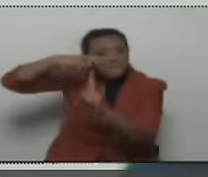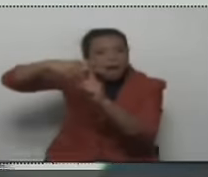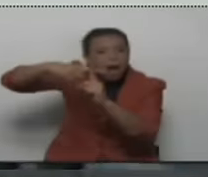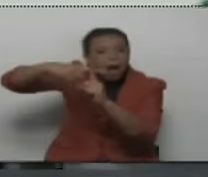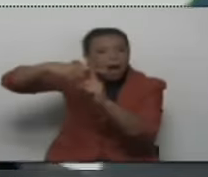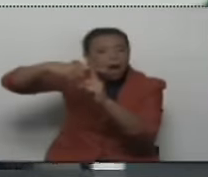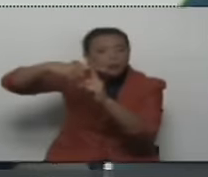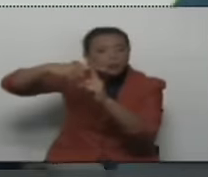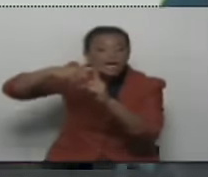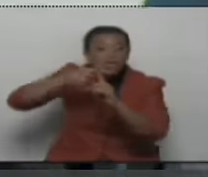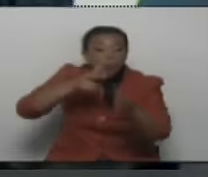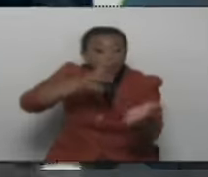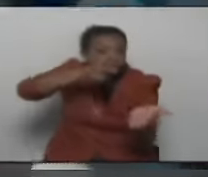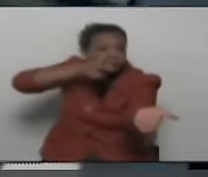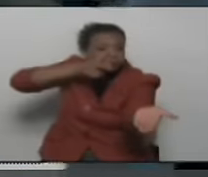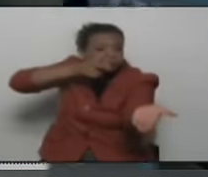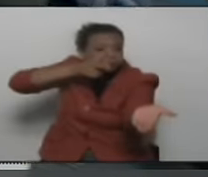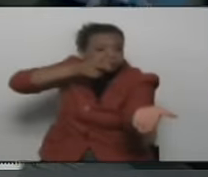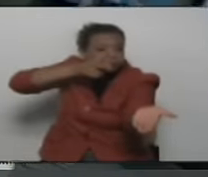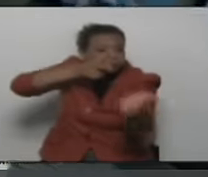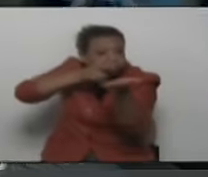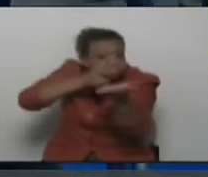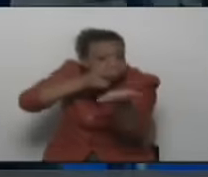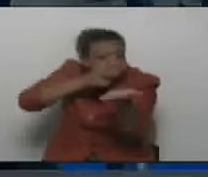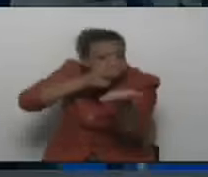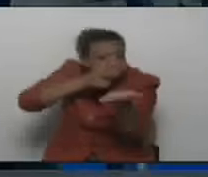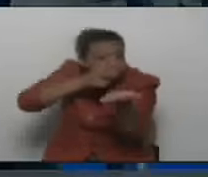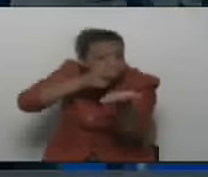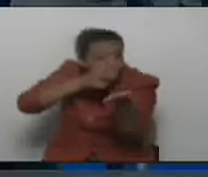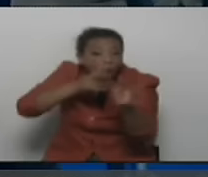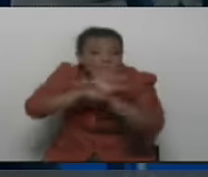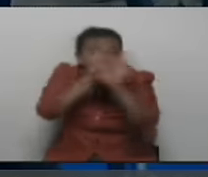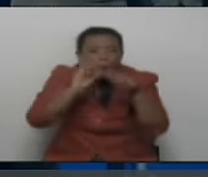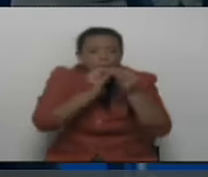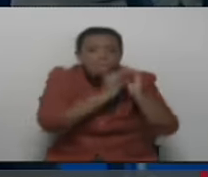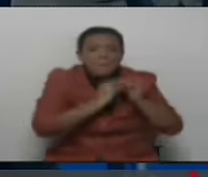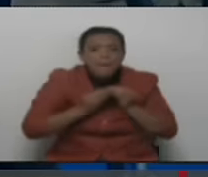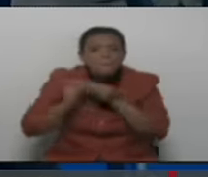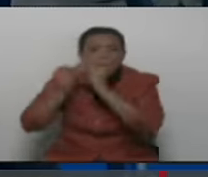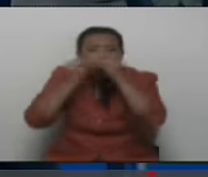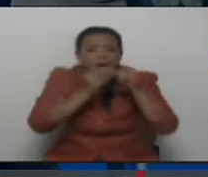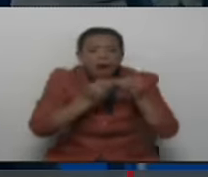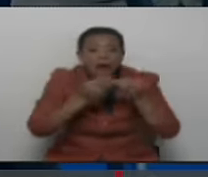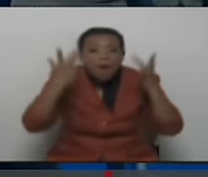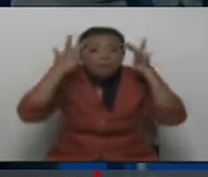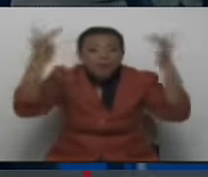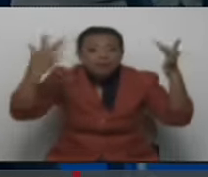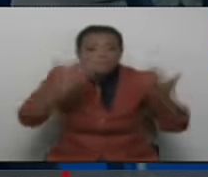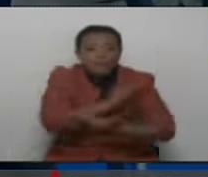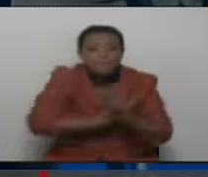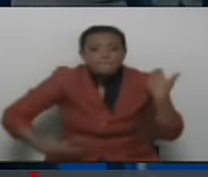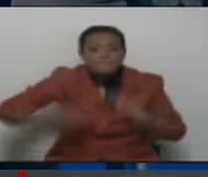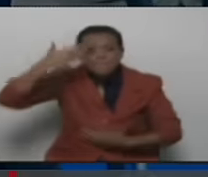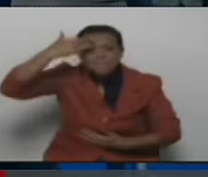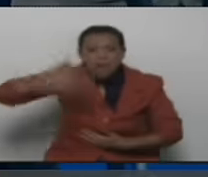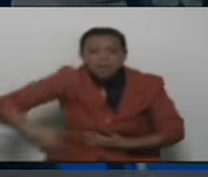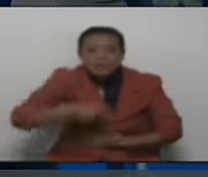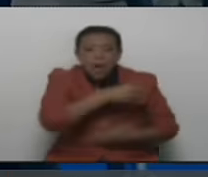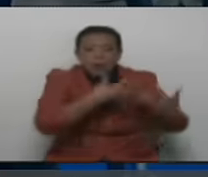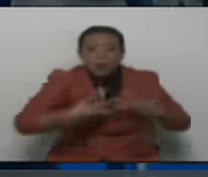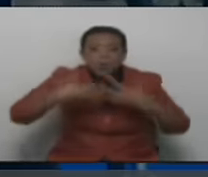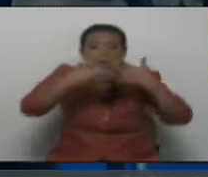Es un fusil de asalto construido por las Fuerzas Militares de Estados Unidos, de